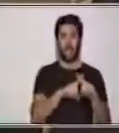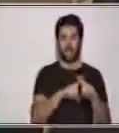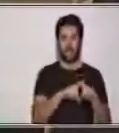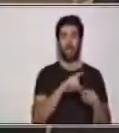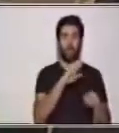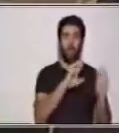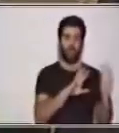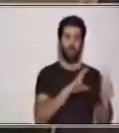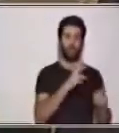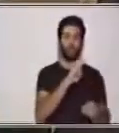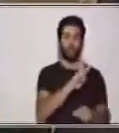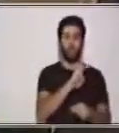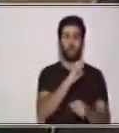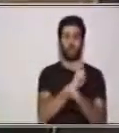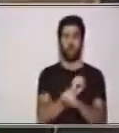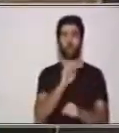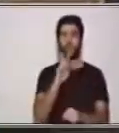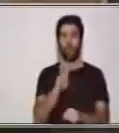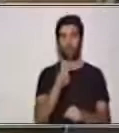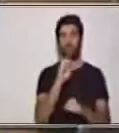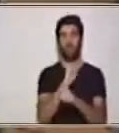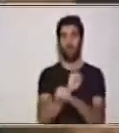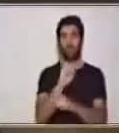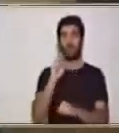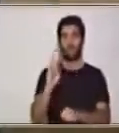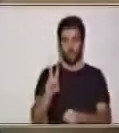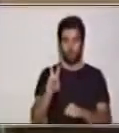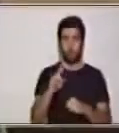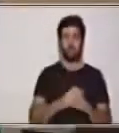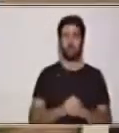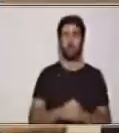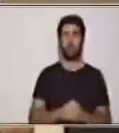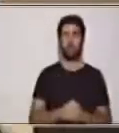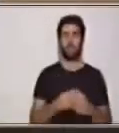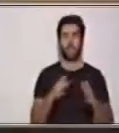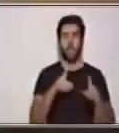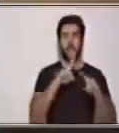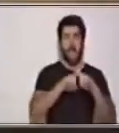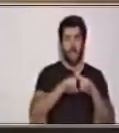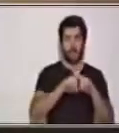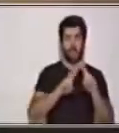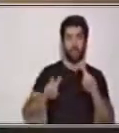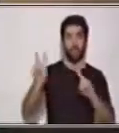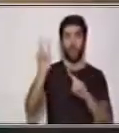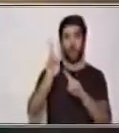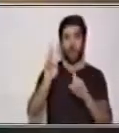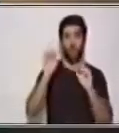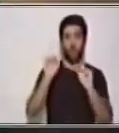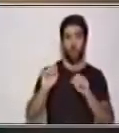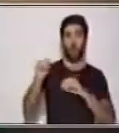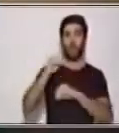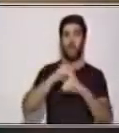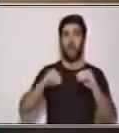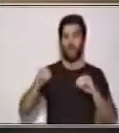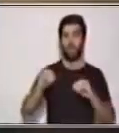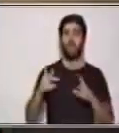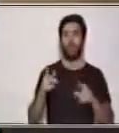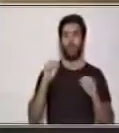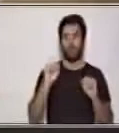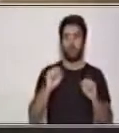2 por 2. El x cuadrado lo podemos descomponer en x por x.